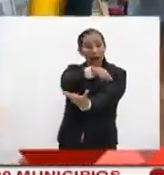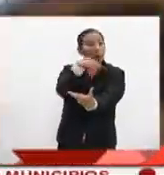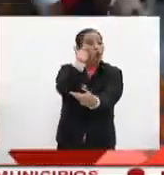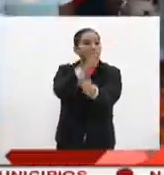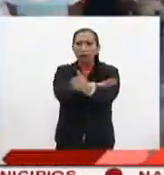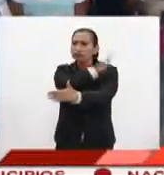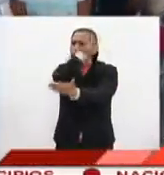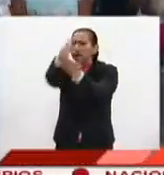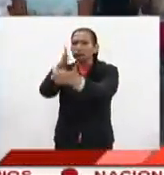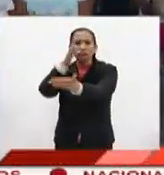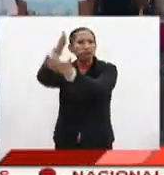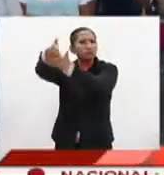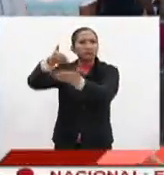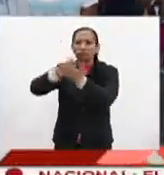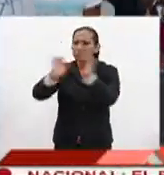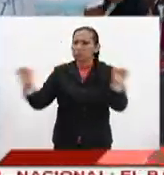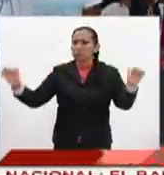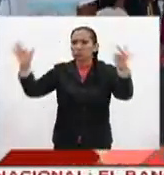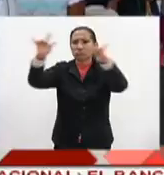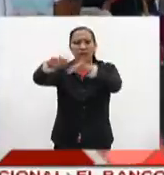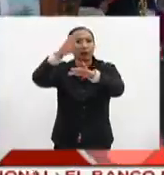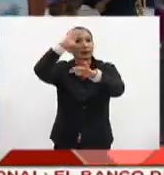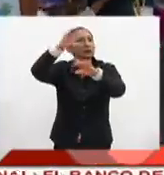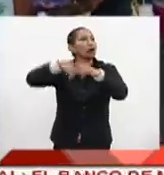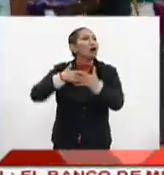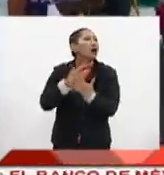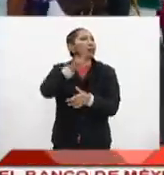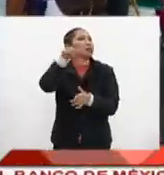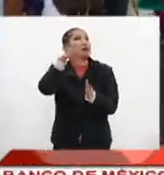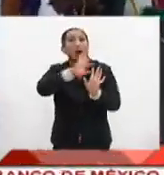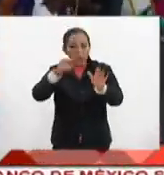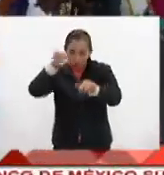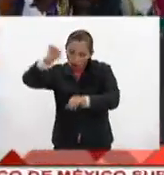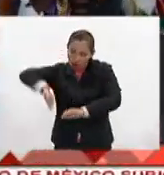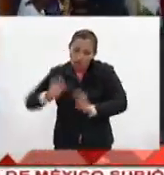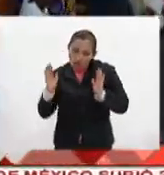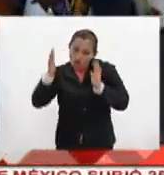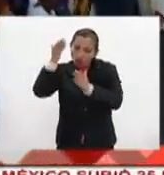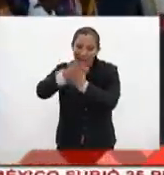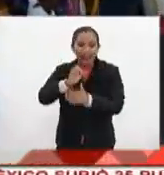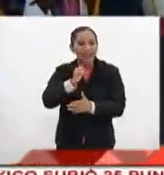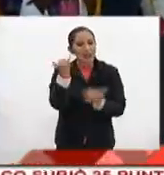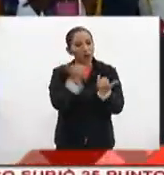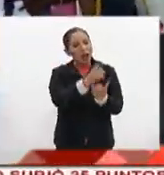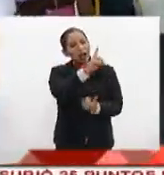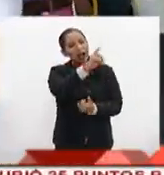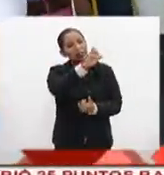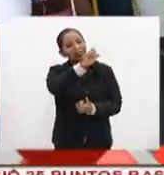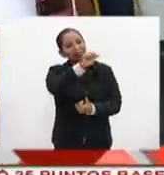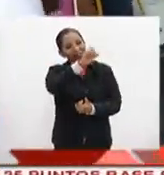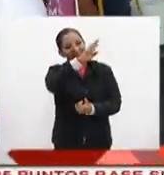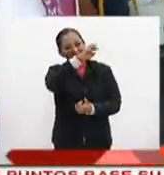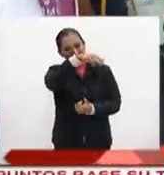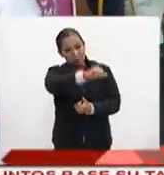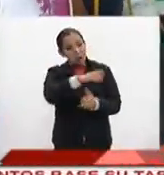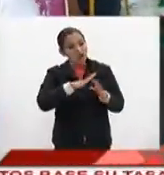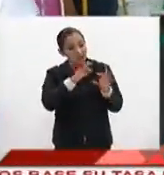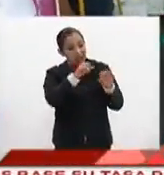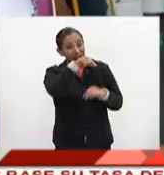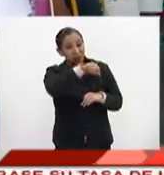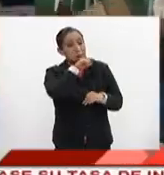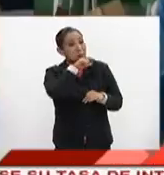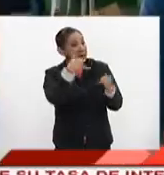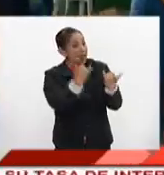voluntarios llegan. Es como, no hay más que pensar, ¿sí? Y lo mismo sucedió con Dharma, ¿sí? La Fundación Dharma, en el momento